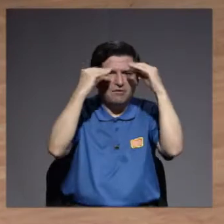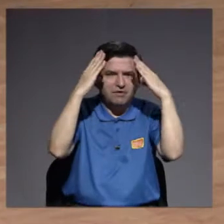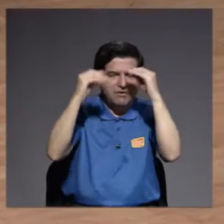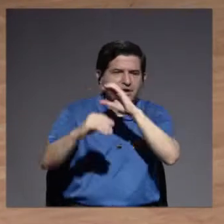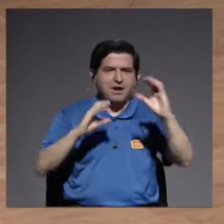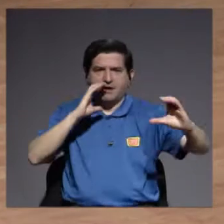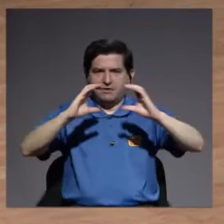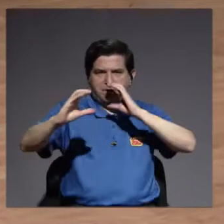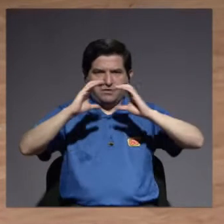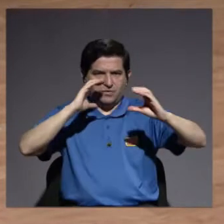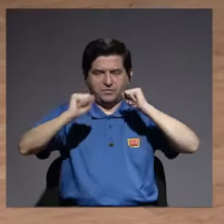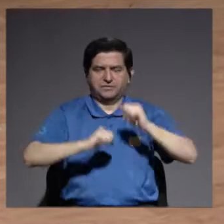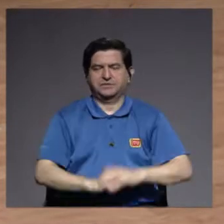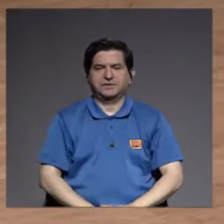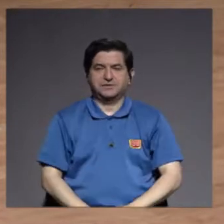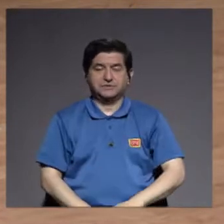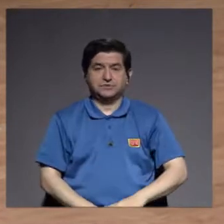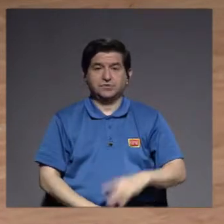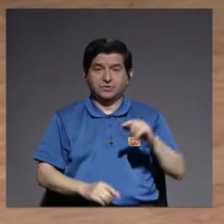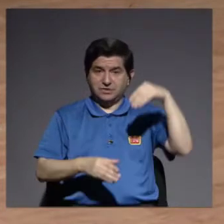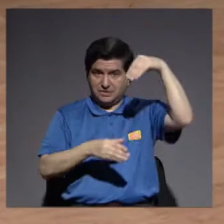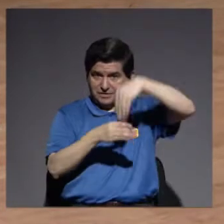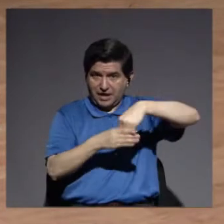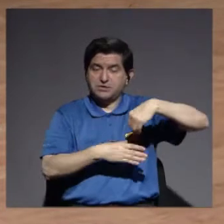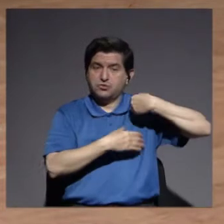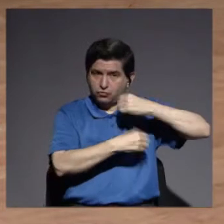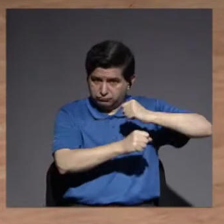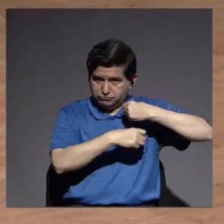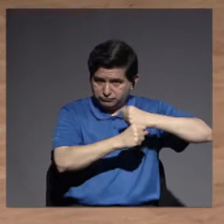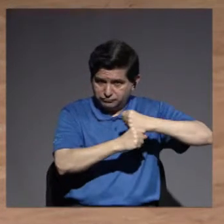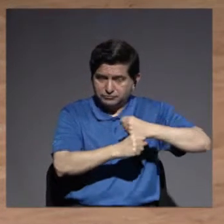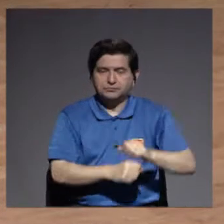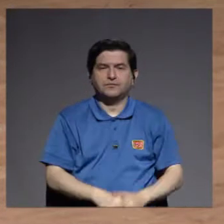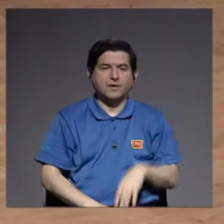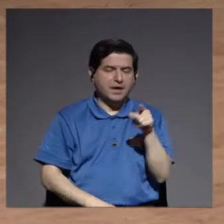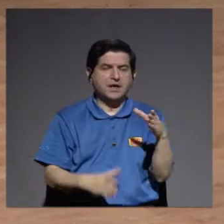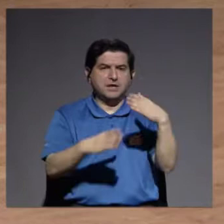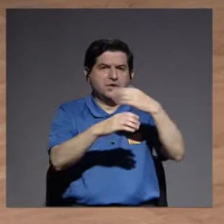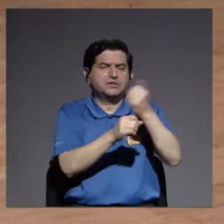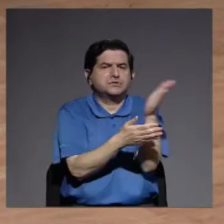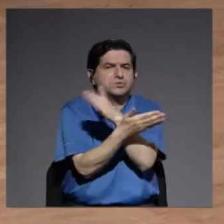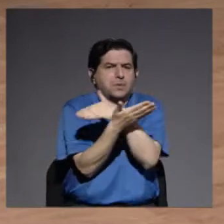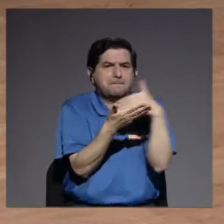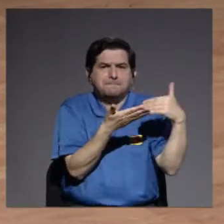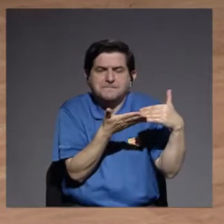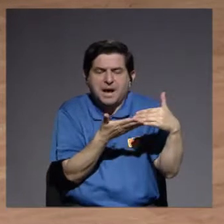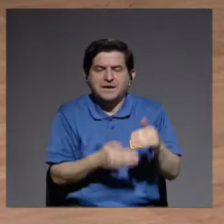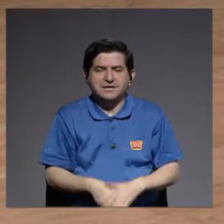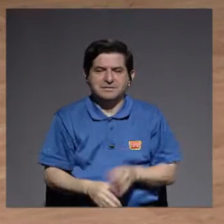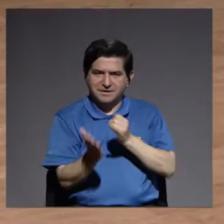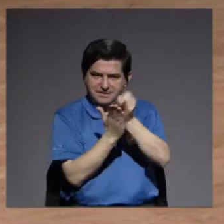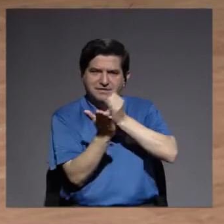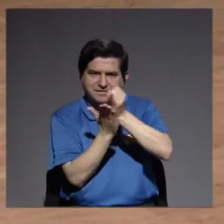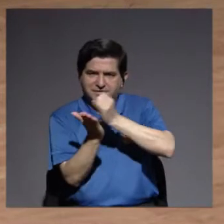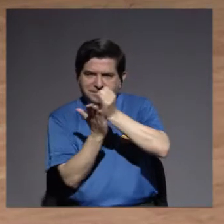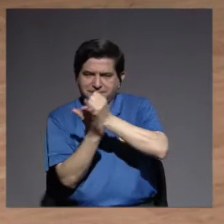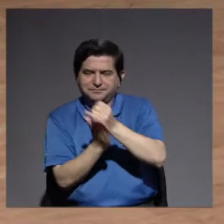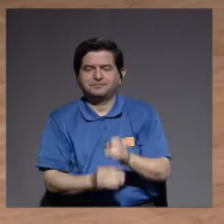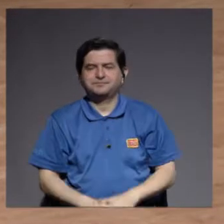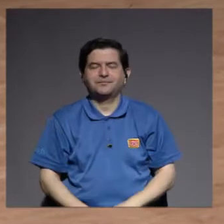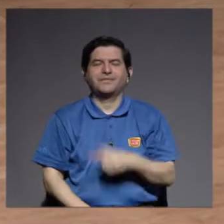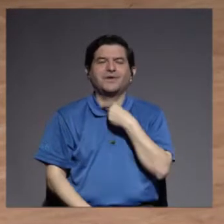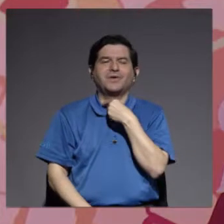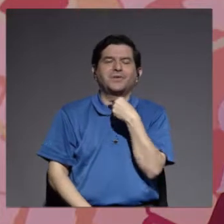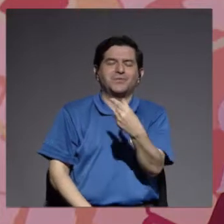y la Comunicación en Gobiernos Locales, elaborado como parte de esta investigación. Es un